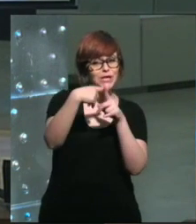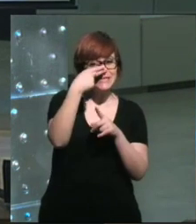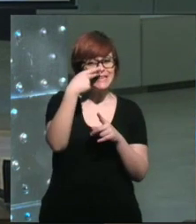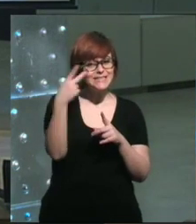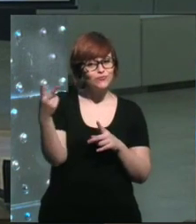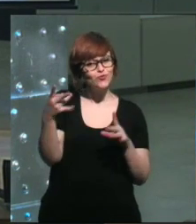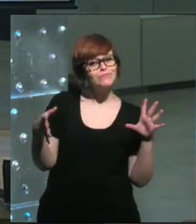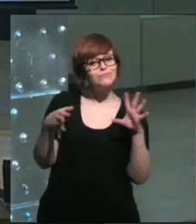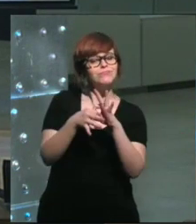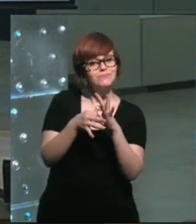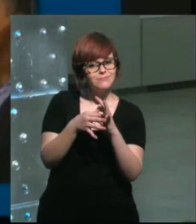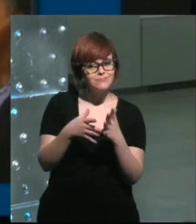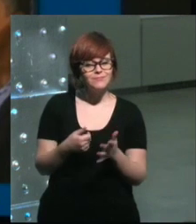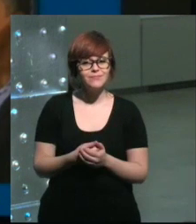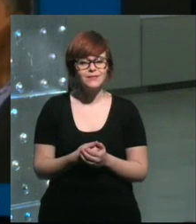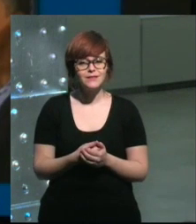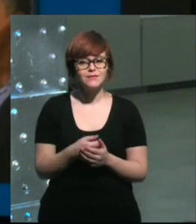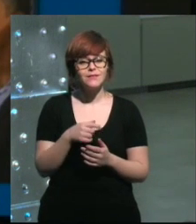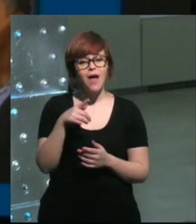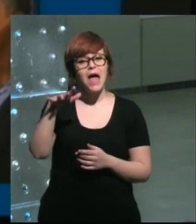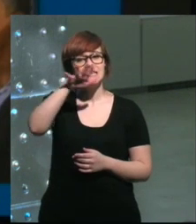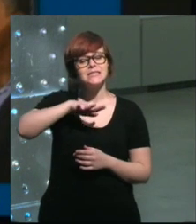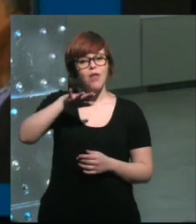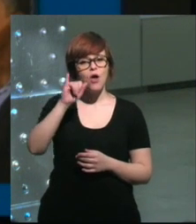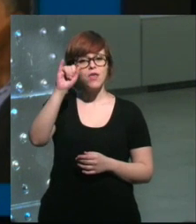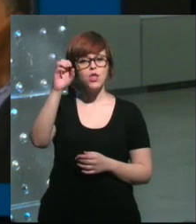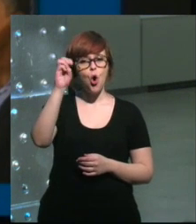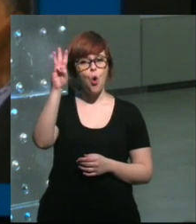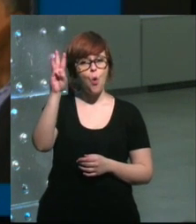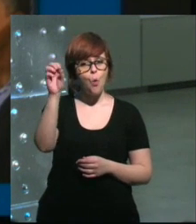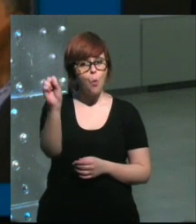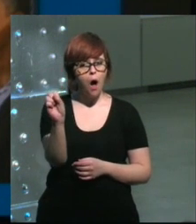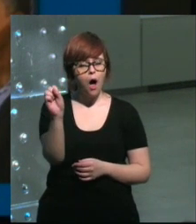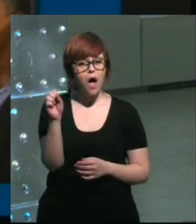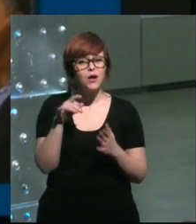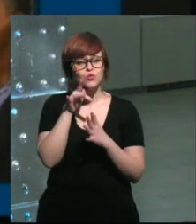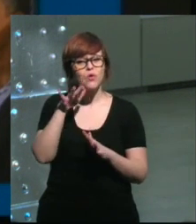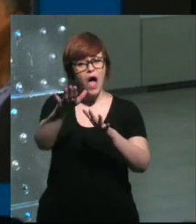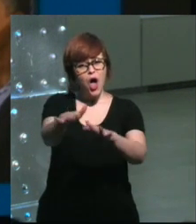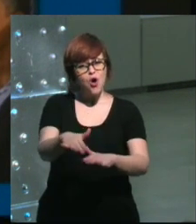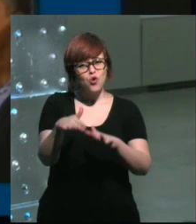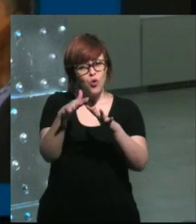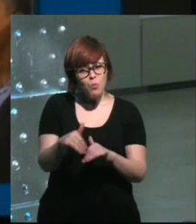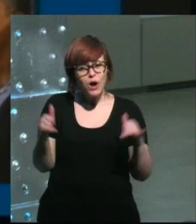En Iowa logramos convocar a 80.000 personas en un